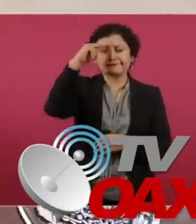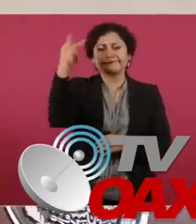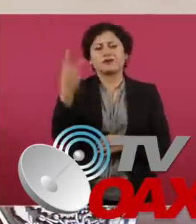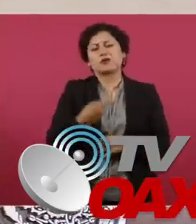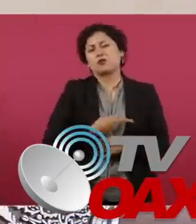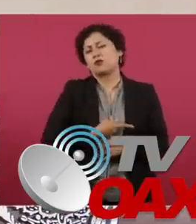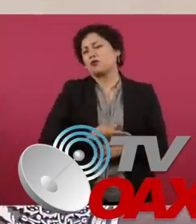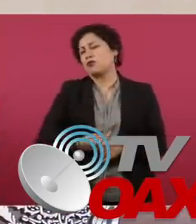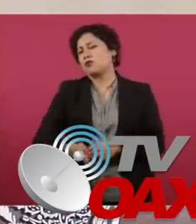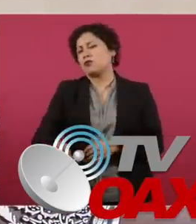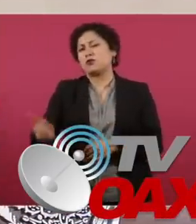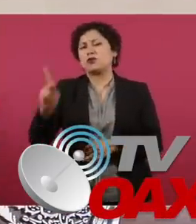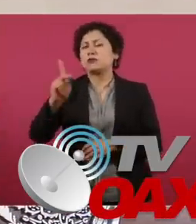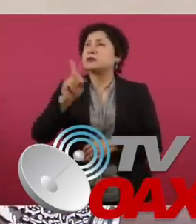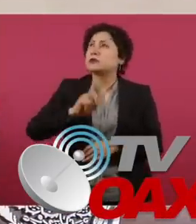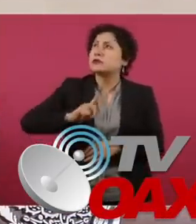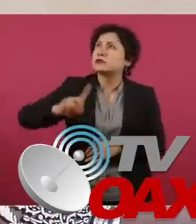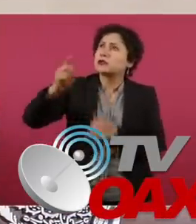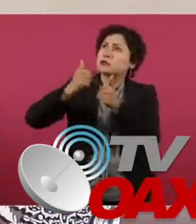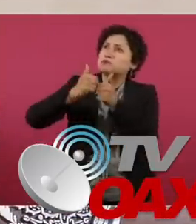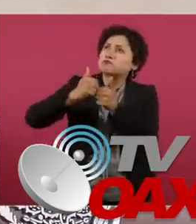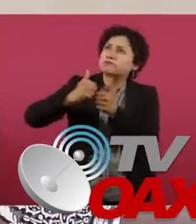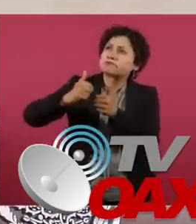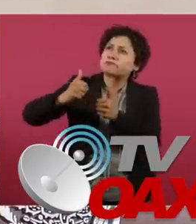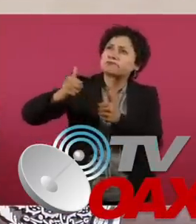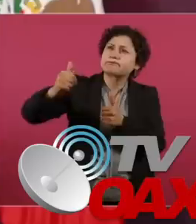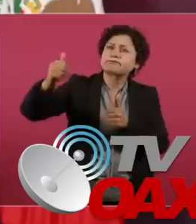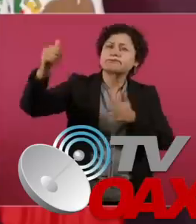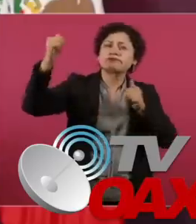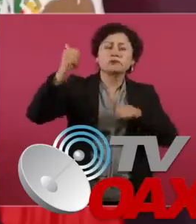Dios y tan cerca de Estados Unidos.